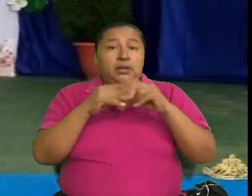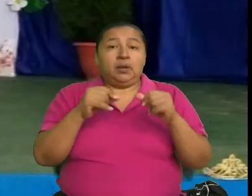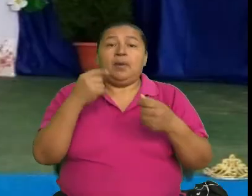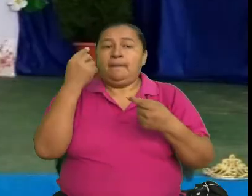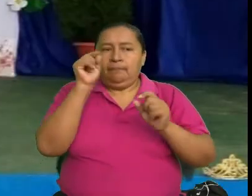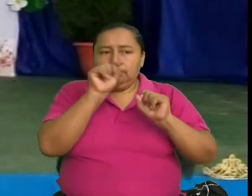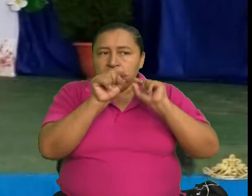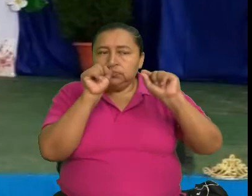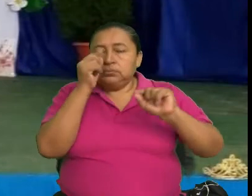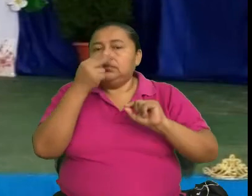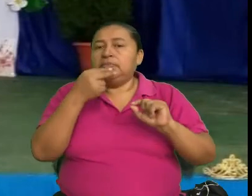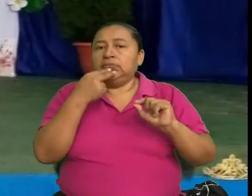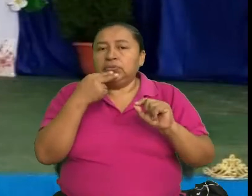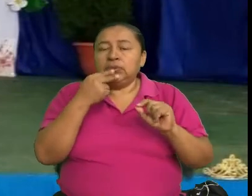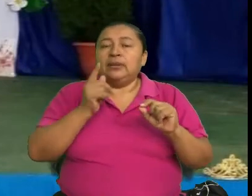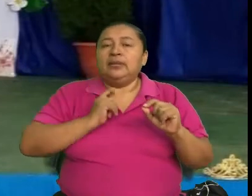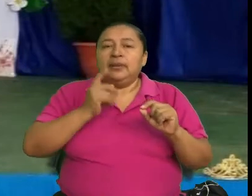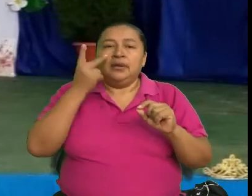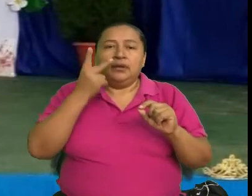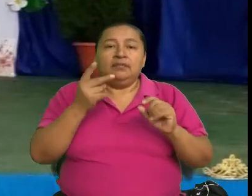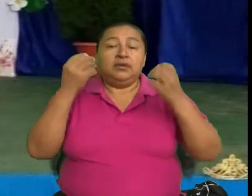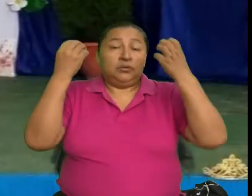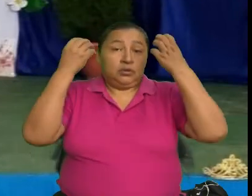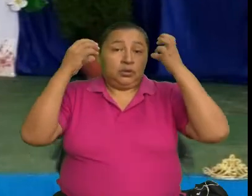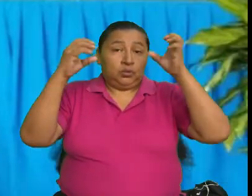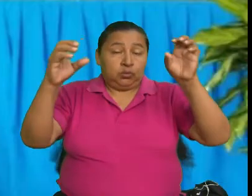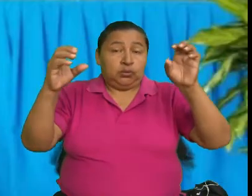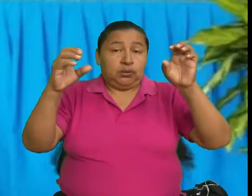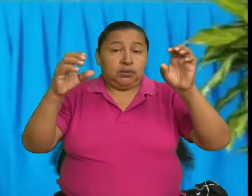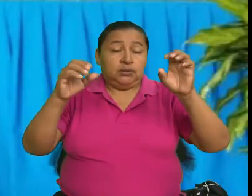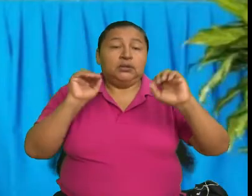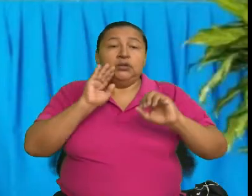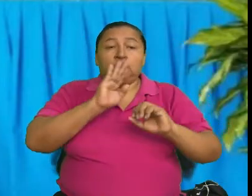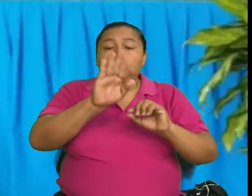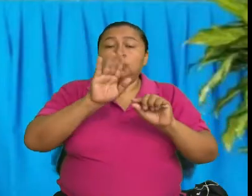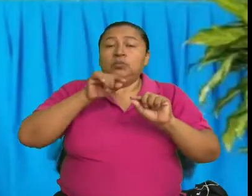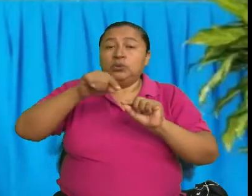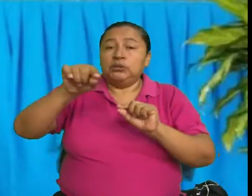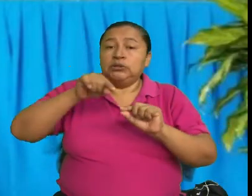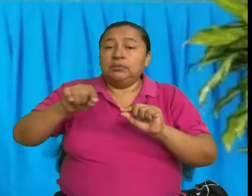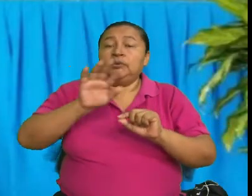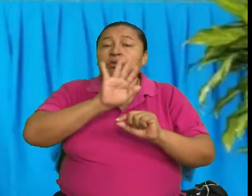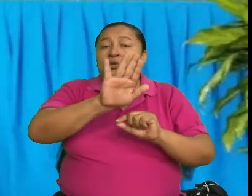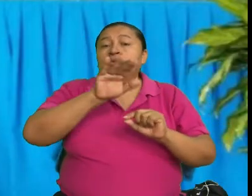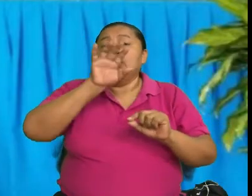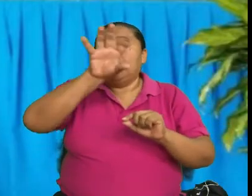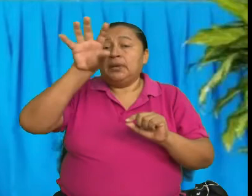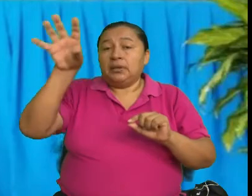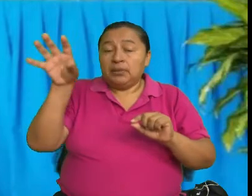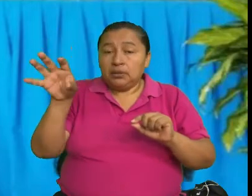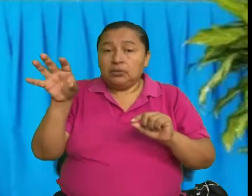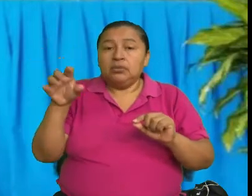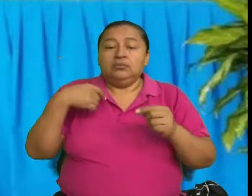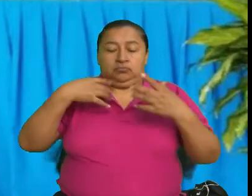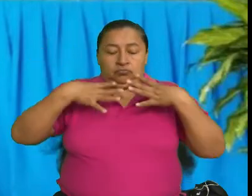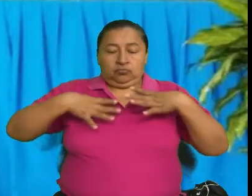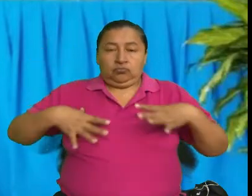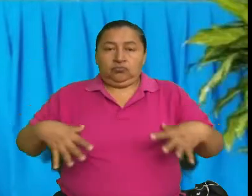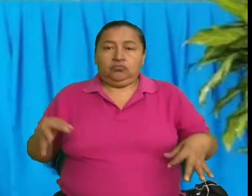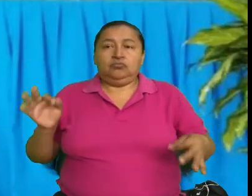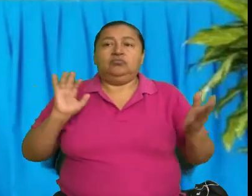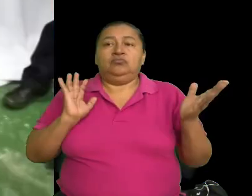preguntas que tienen que ver con la cultura de su municipio, de su departamento, y el traje, mira, el traje todos